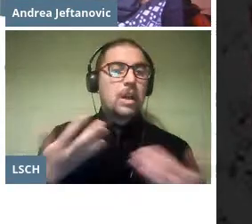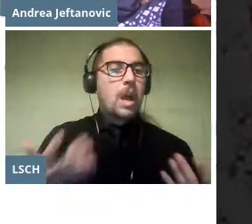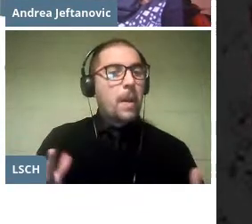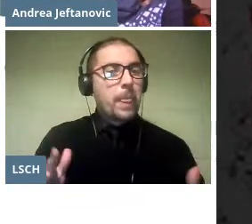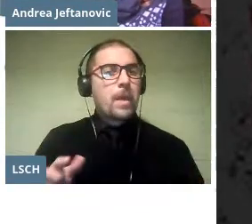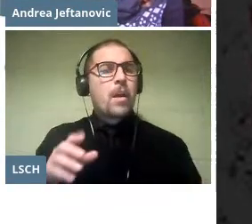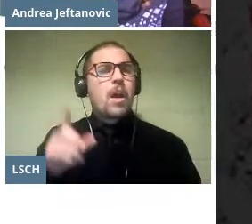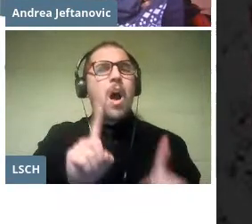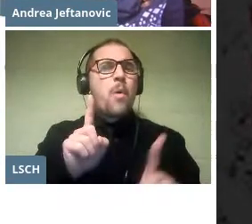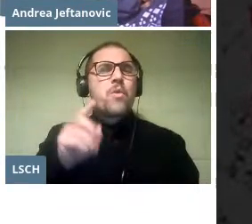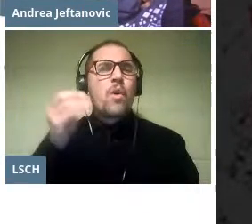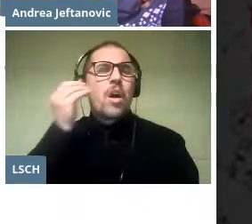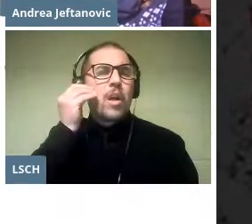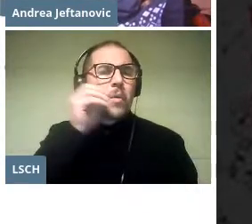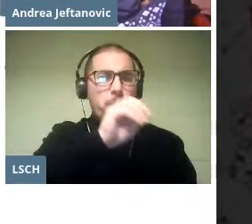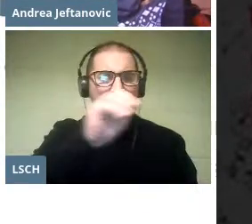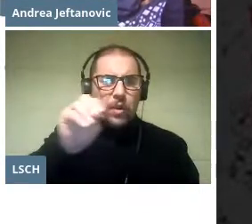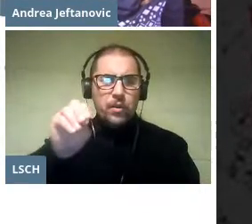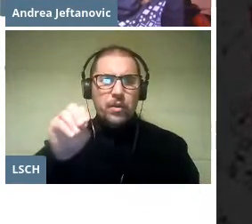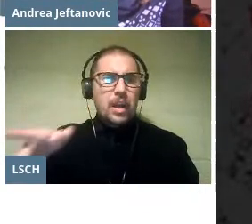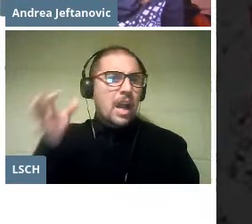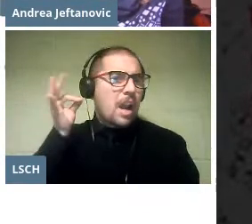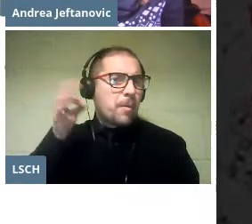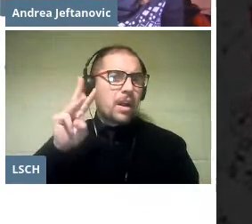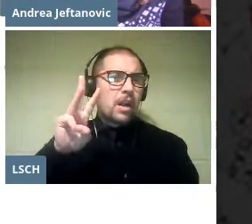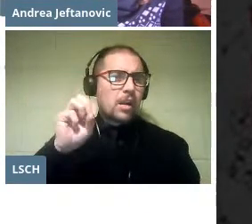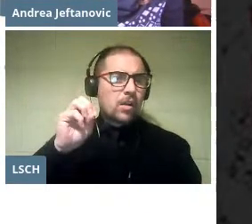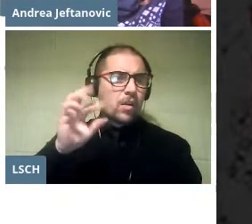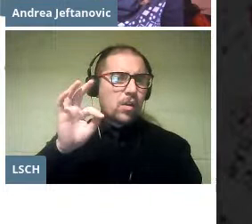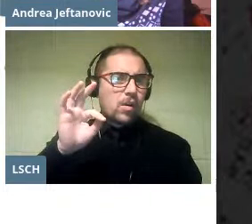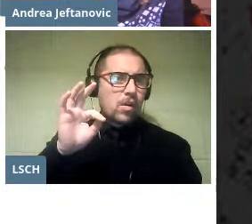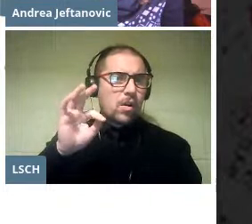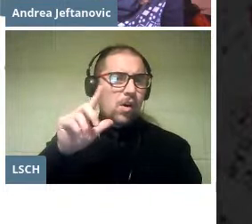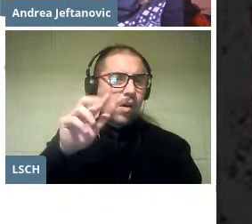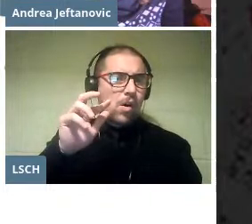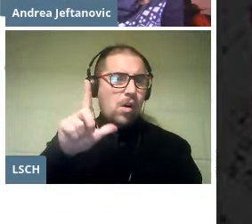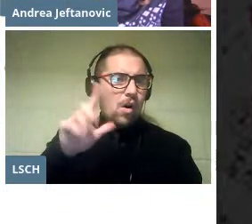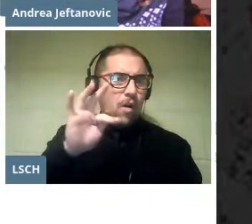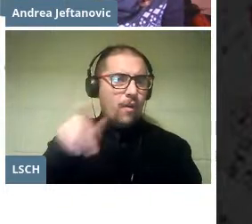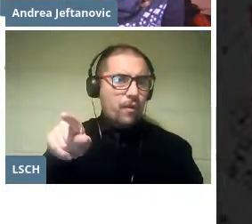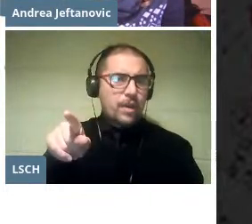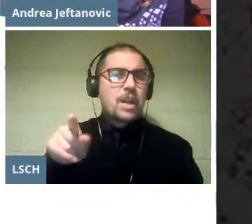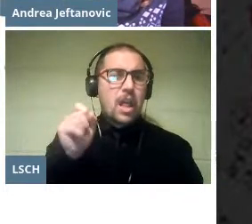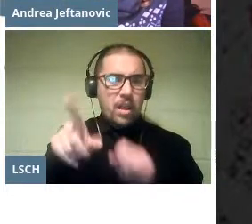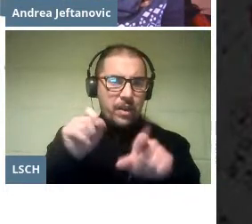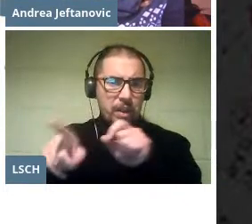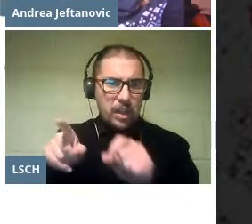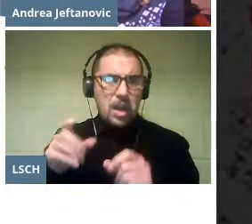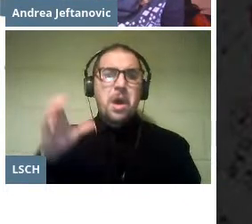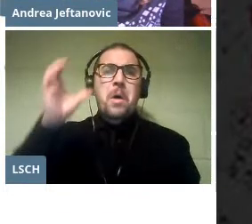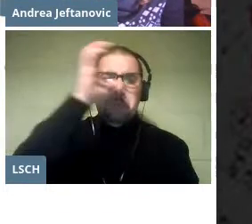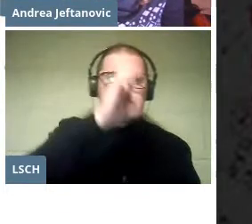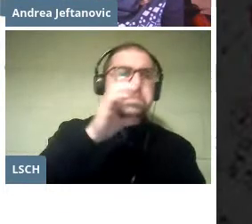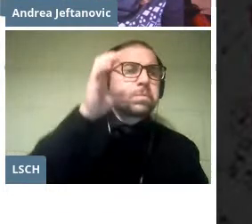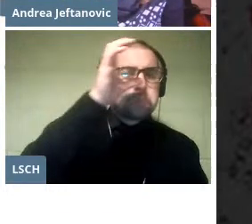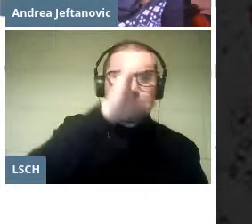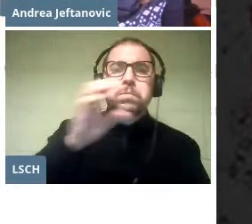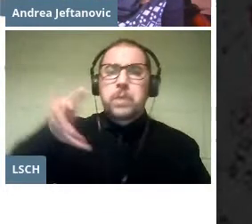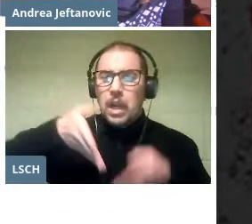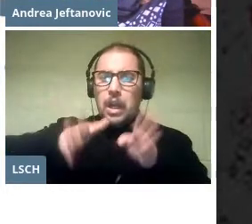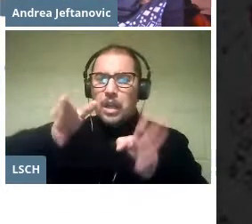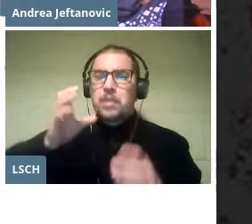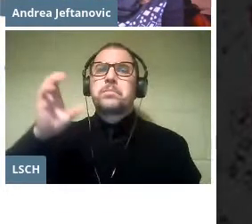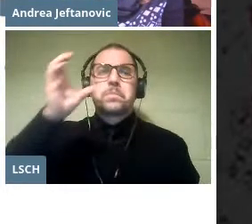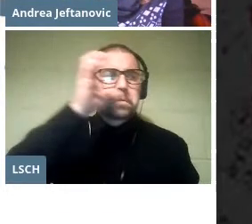recuerda que la misma Woolf defendía el street hunting, o el merodeo callejero,